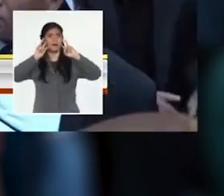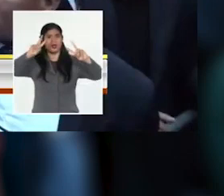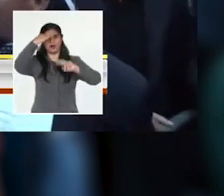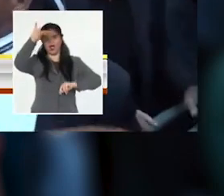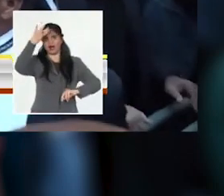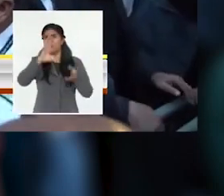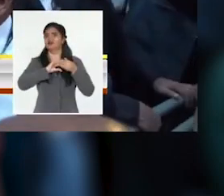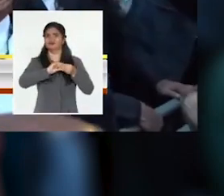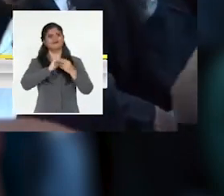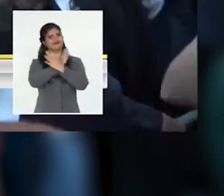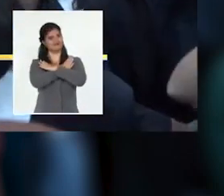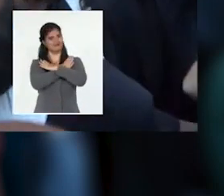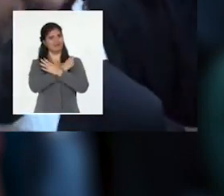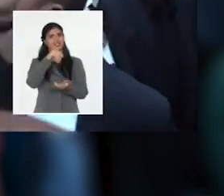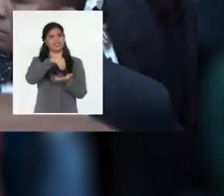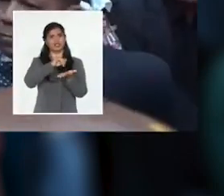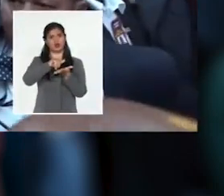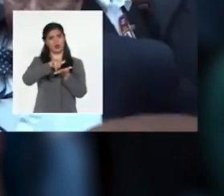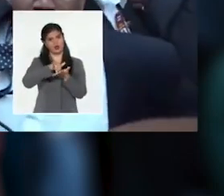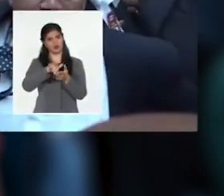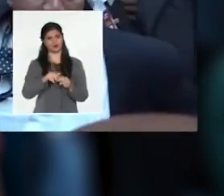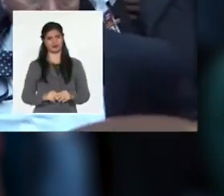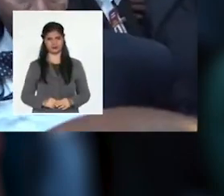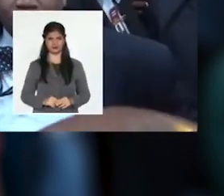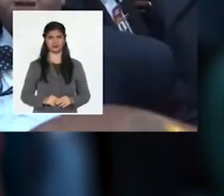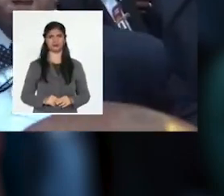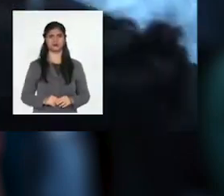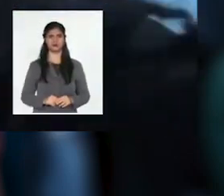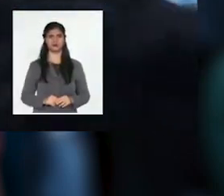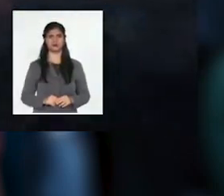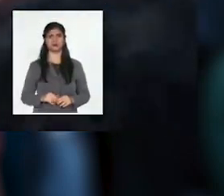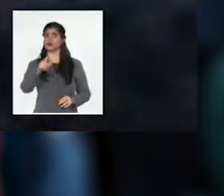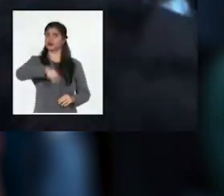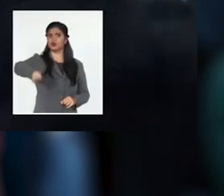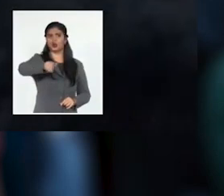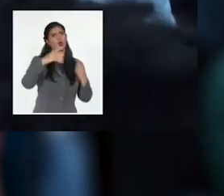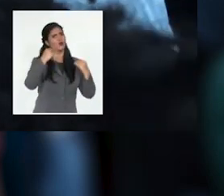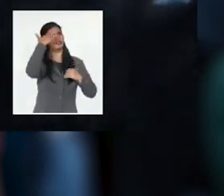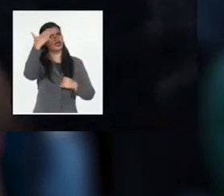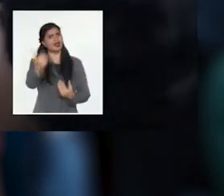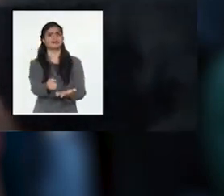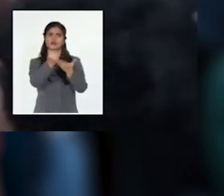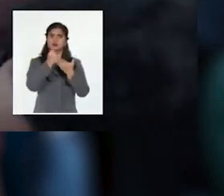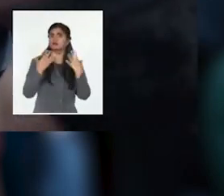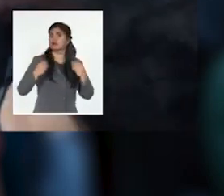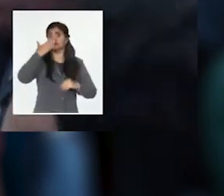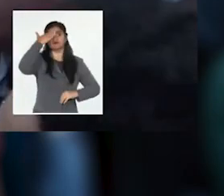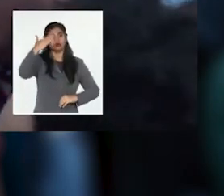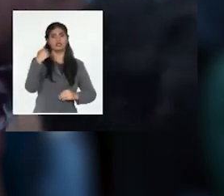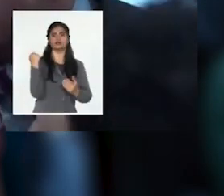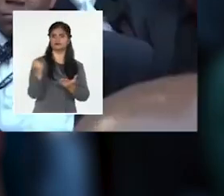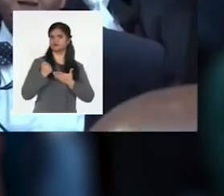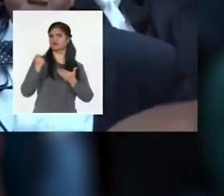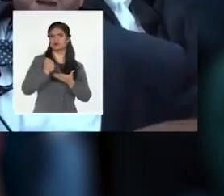Nueva York. Hermanas y hermanos, muchas gracias por la solidaridad, muchas gracias por el apoyo